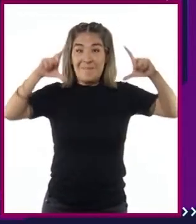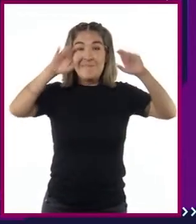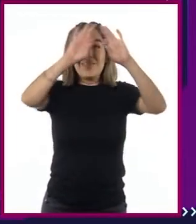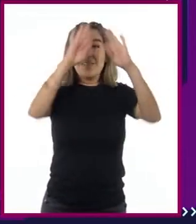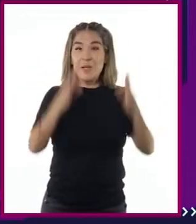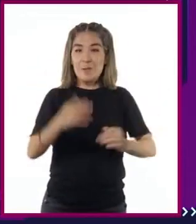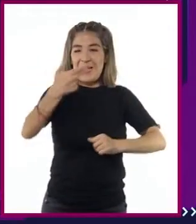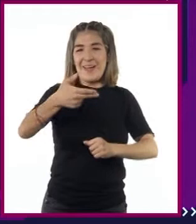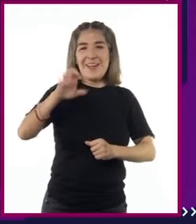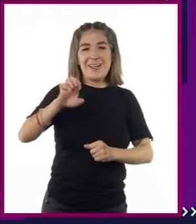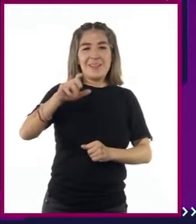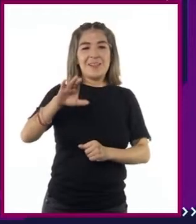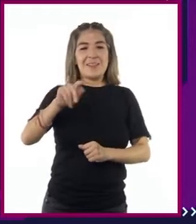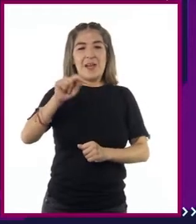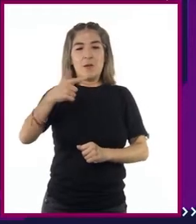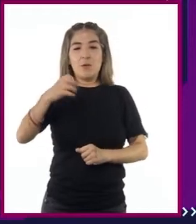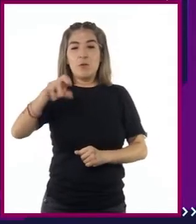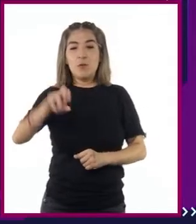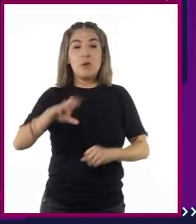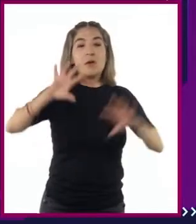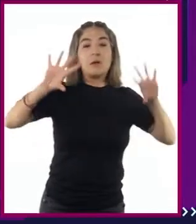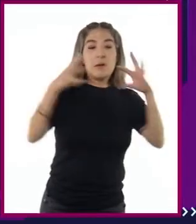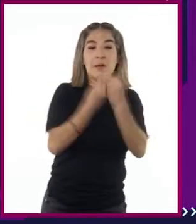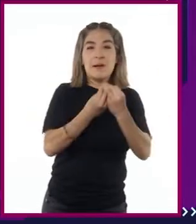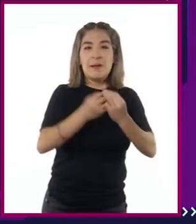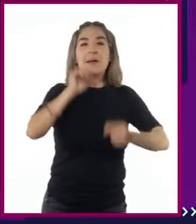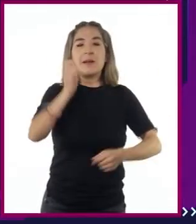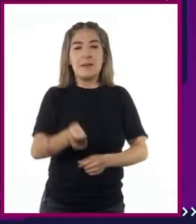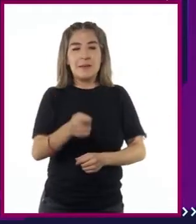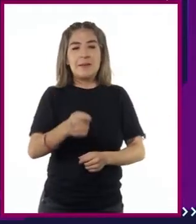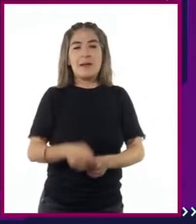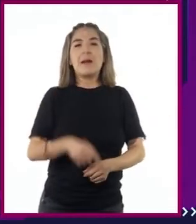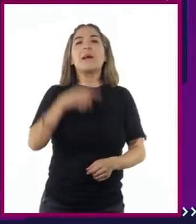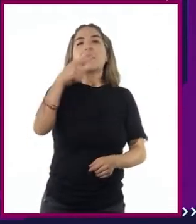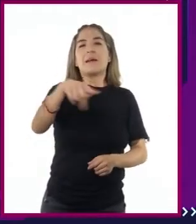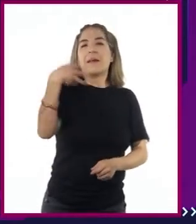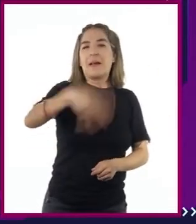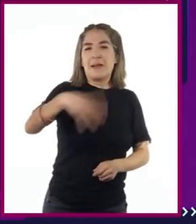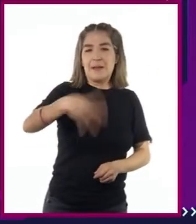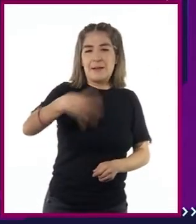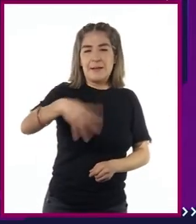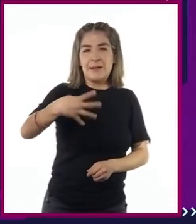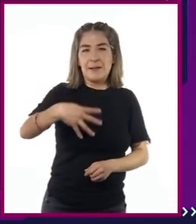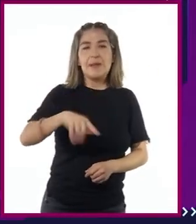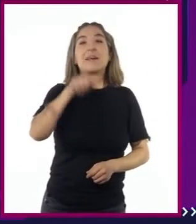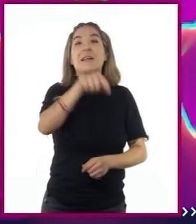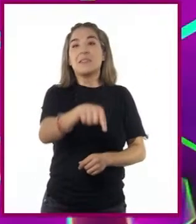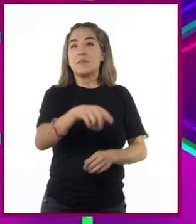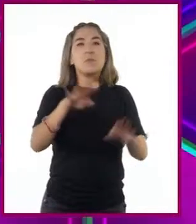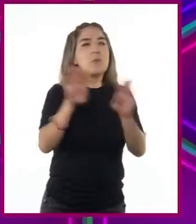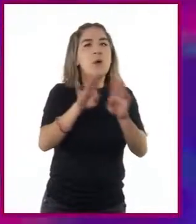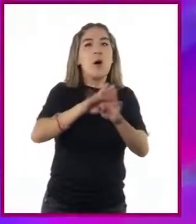se observa que son 14, sin repetir ninguna diagonal.